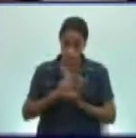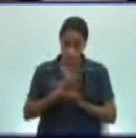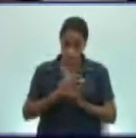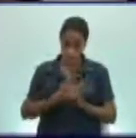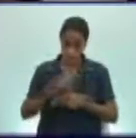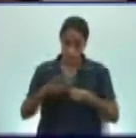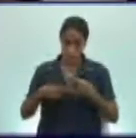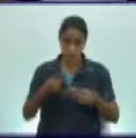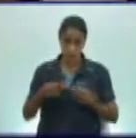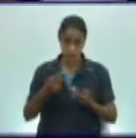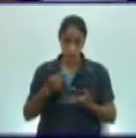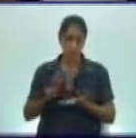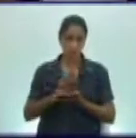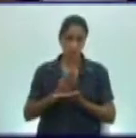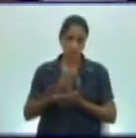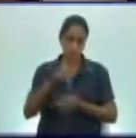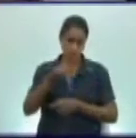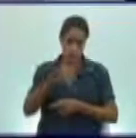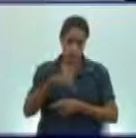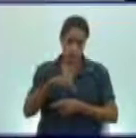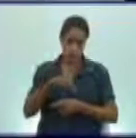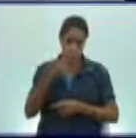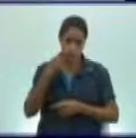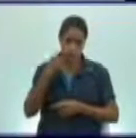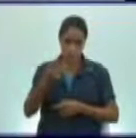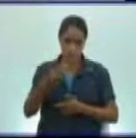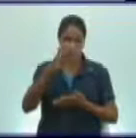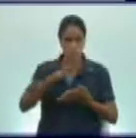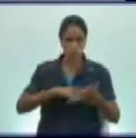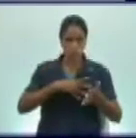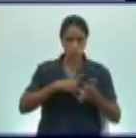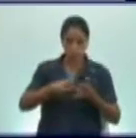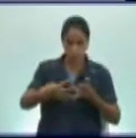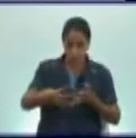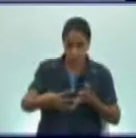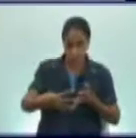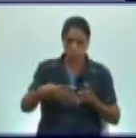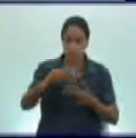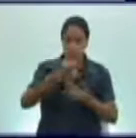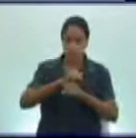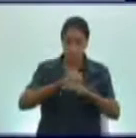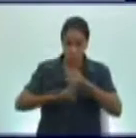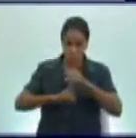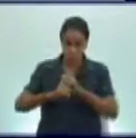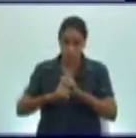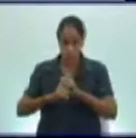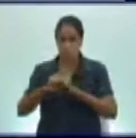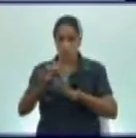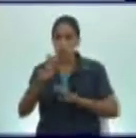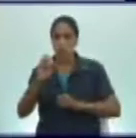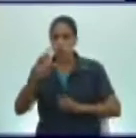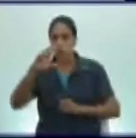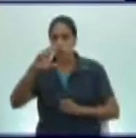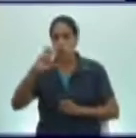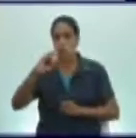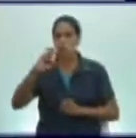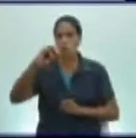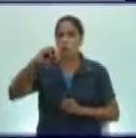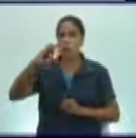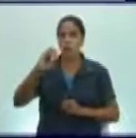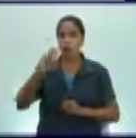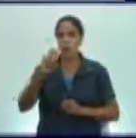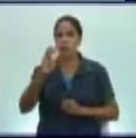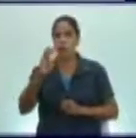realizado en la clase de hoy. Pueden ver aquí, resumiendo, las estructuras locomotoras, las estructuras